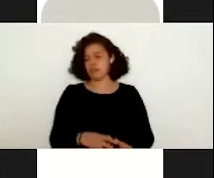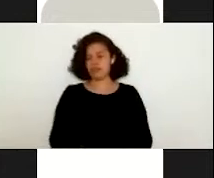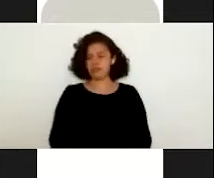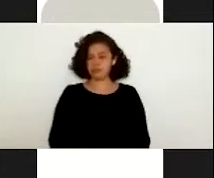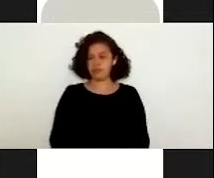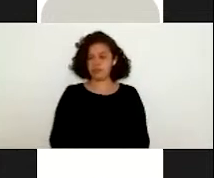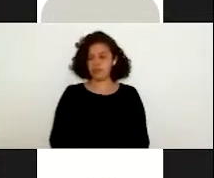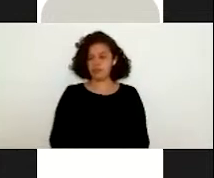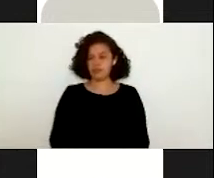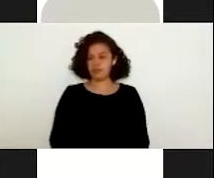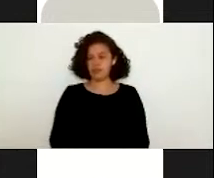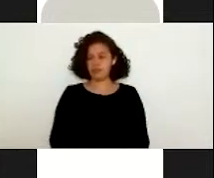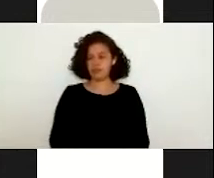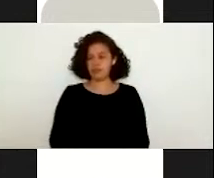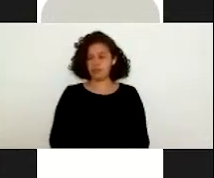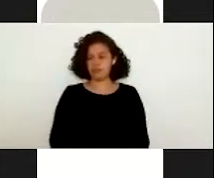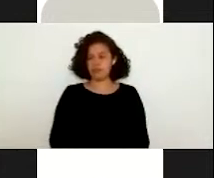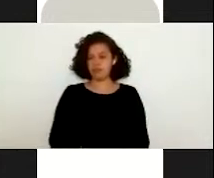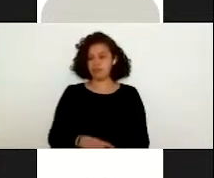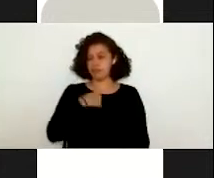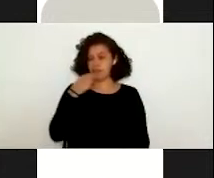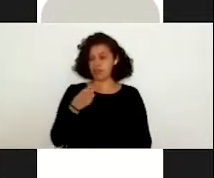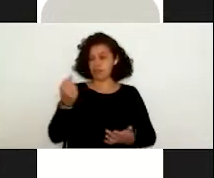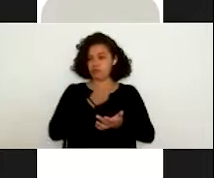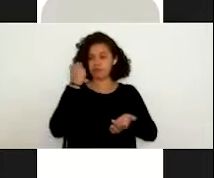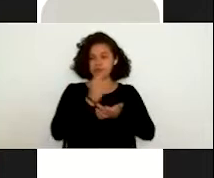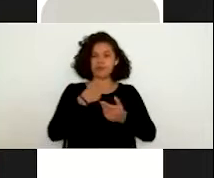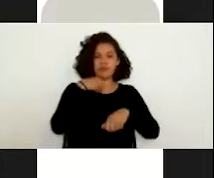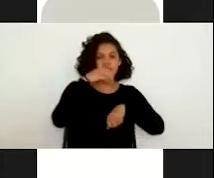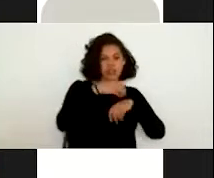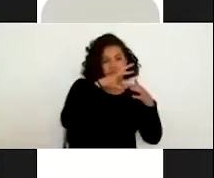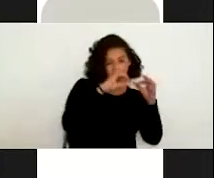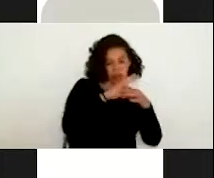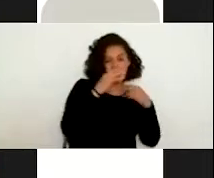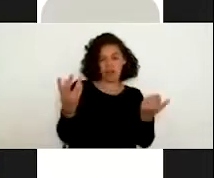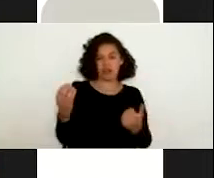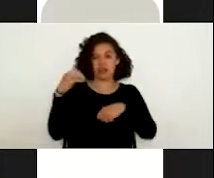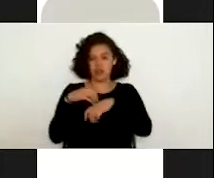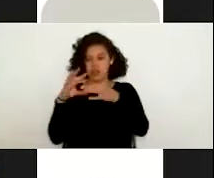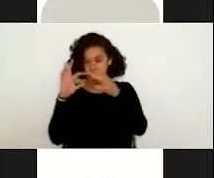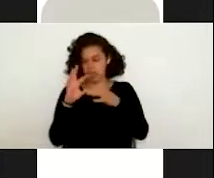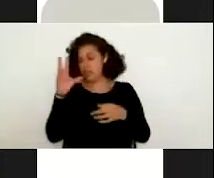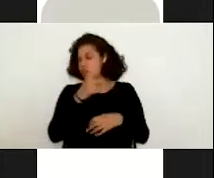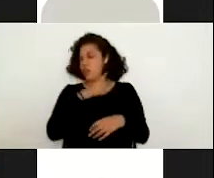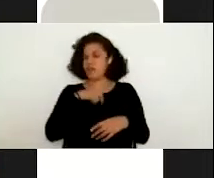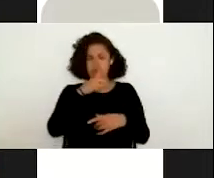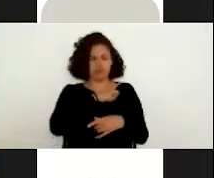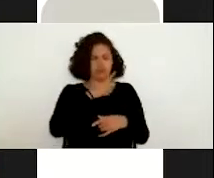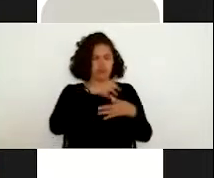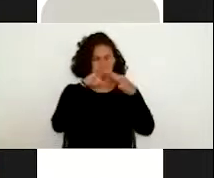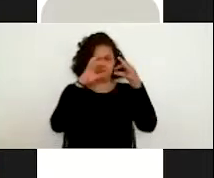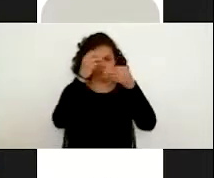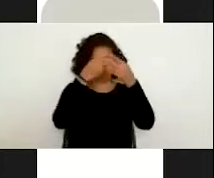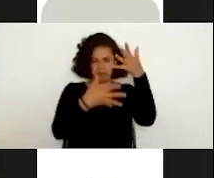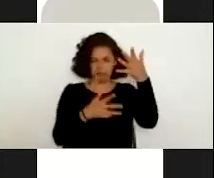sin necesidad de que yo tenga que decir, ay, es que puse esto o por aquello, ¿no? Sino que el proyecto en sí se describa solo.